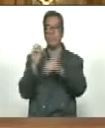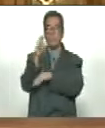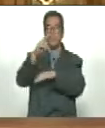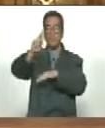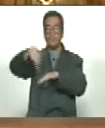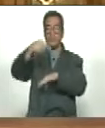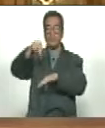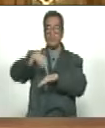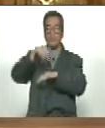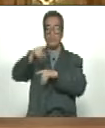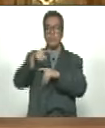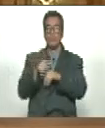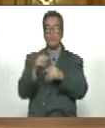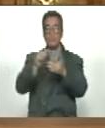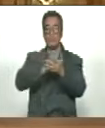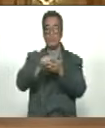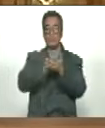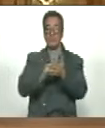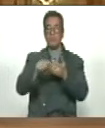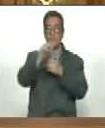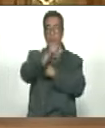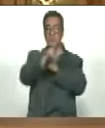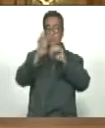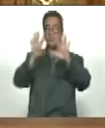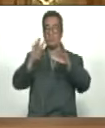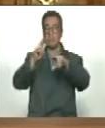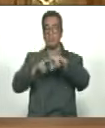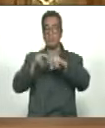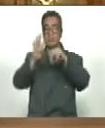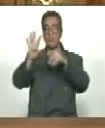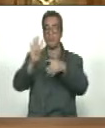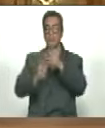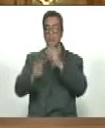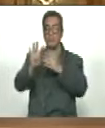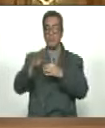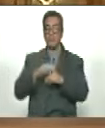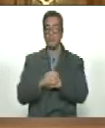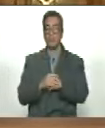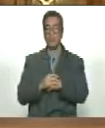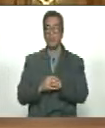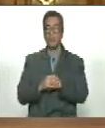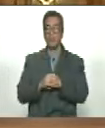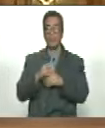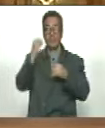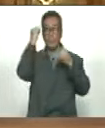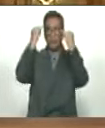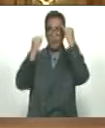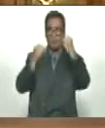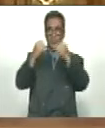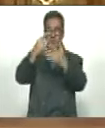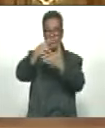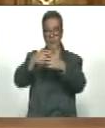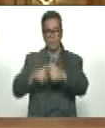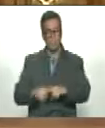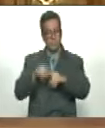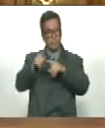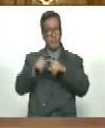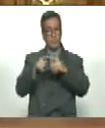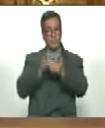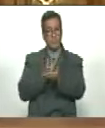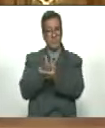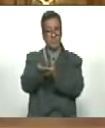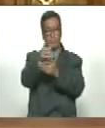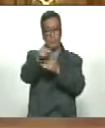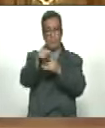Asamblea Nacional, en su artículo 39, numeral 4. La estrategia presupuestaria se